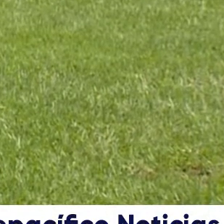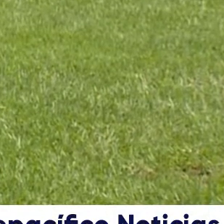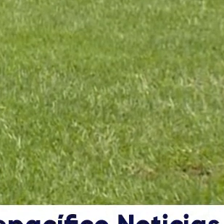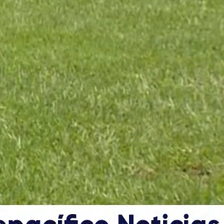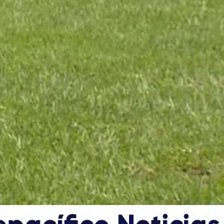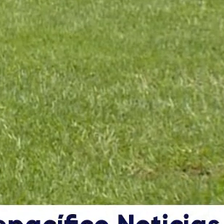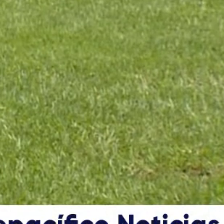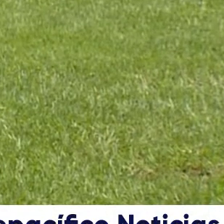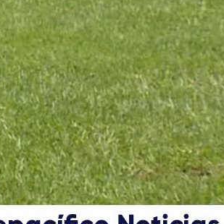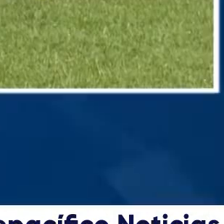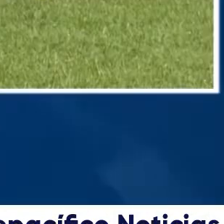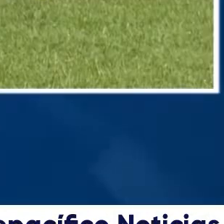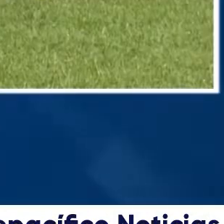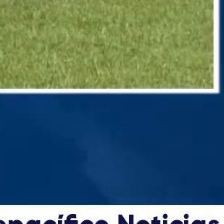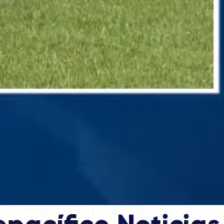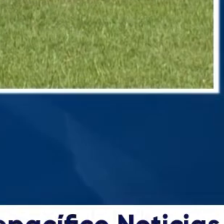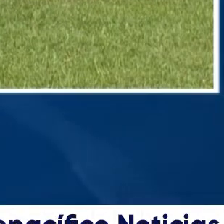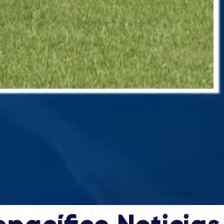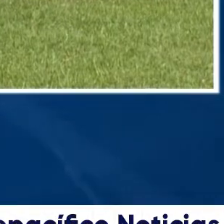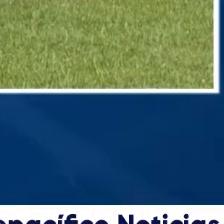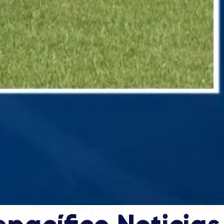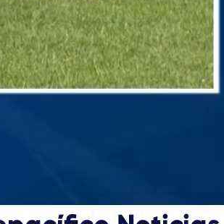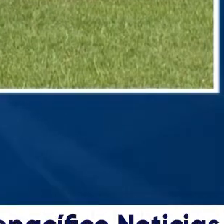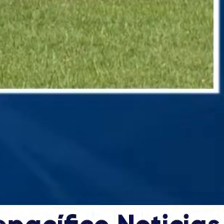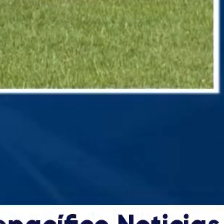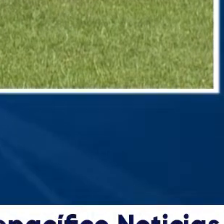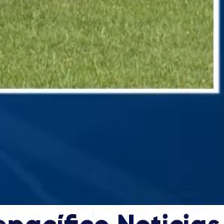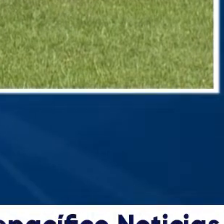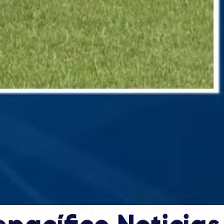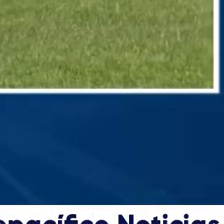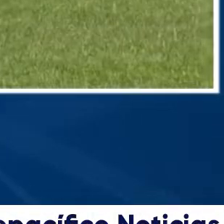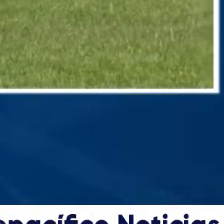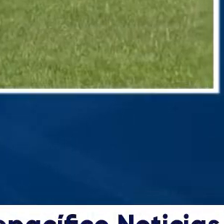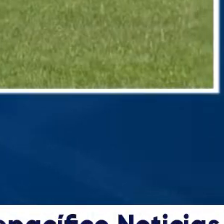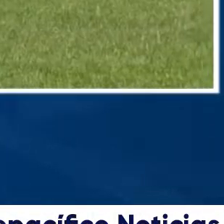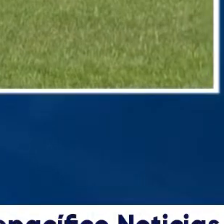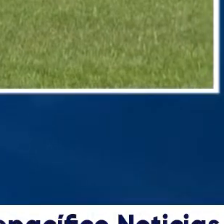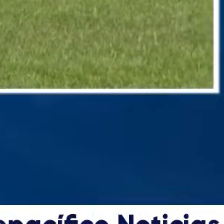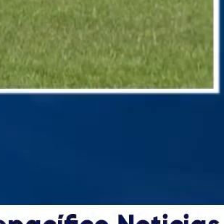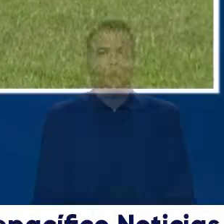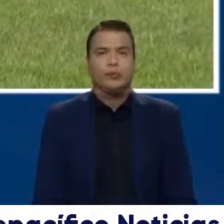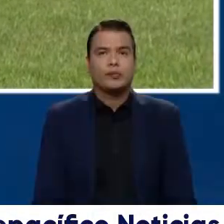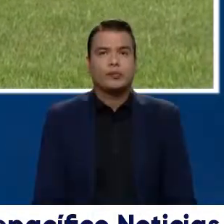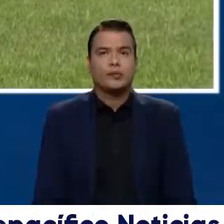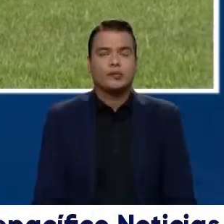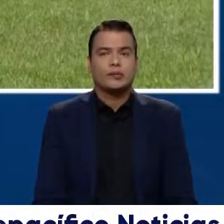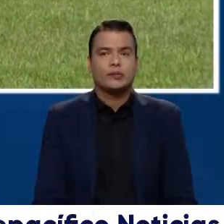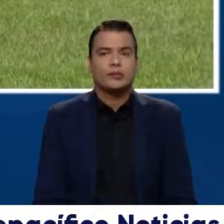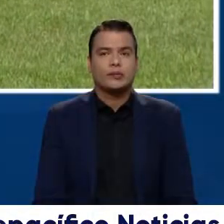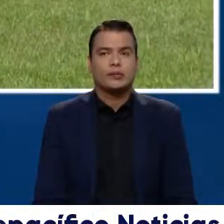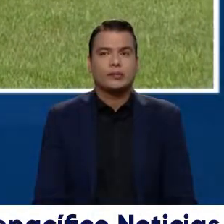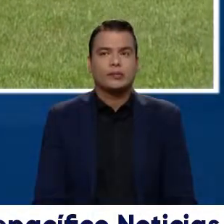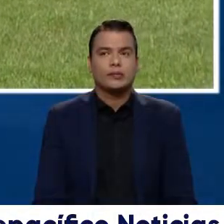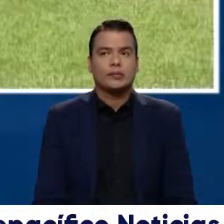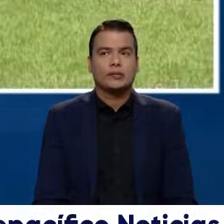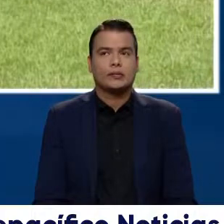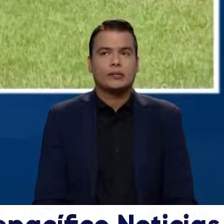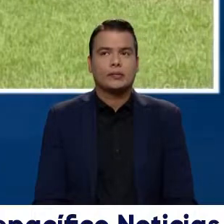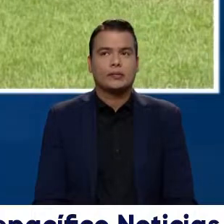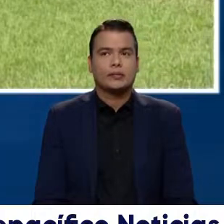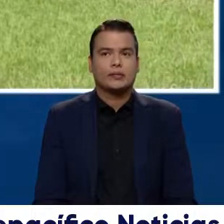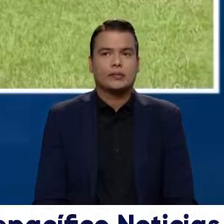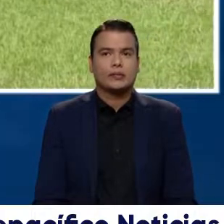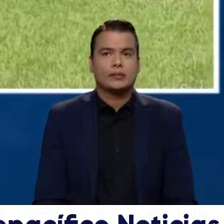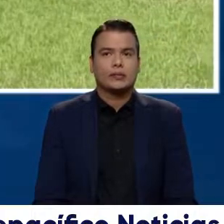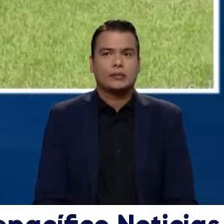partido frente a Ecuador. Las jugadoras Gabriela Rodríguez y Liana Salazar ya se encuentran a disposición del profesor Nelson